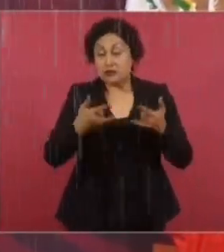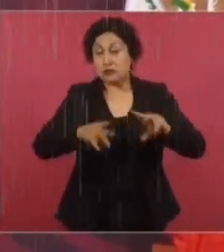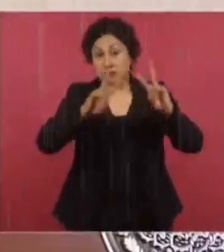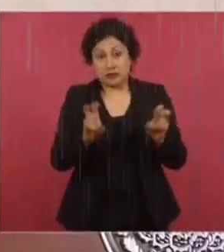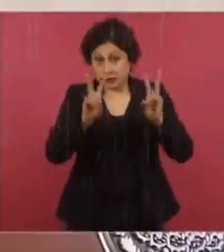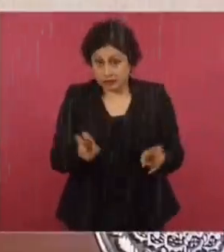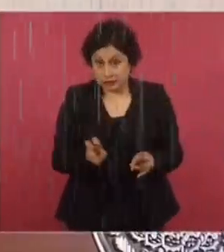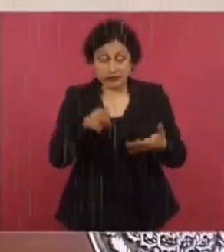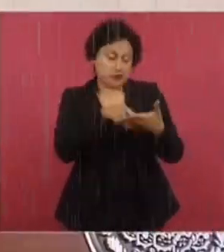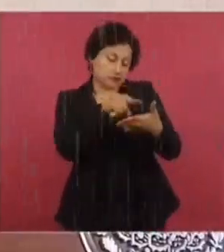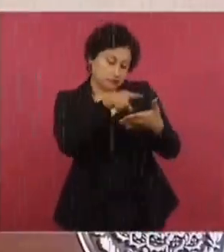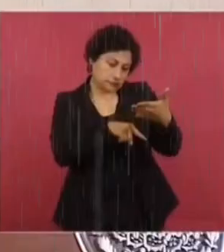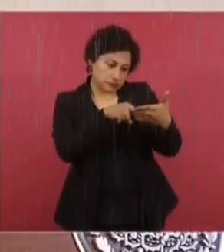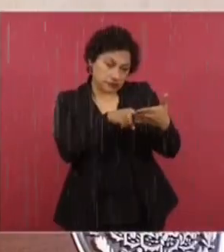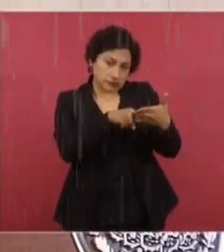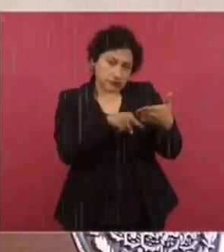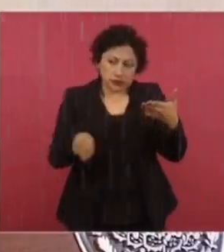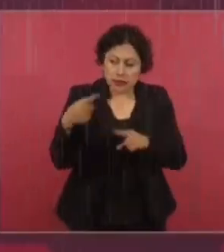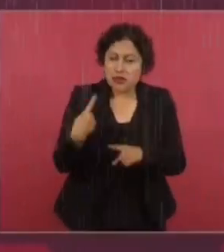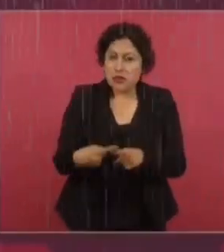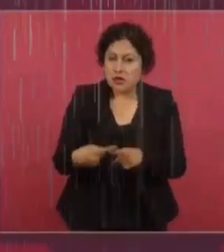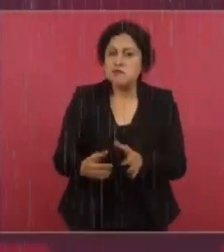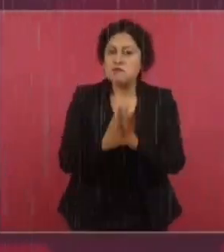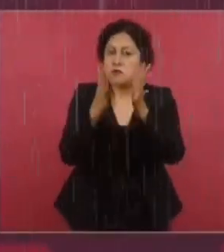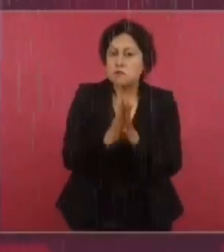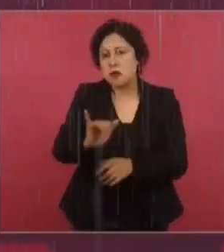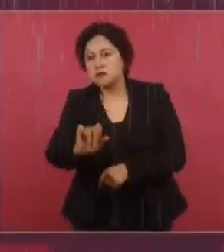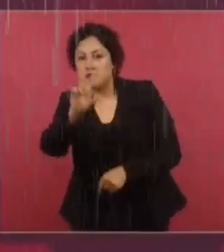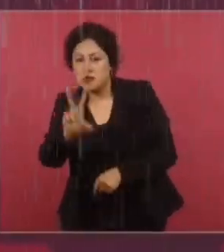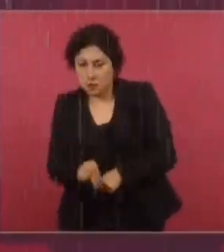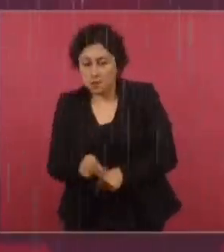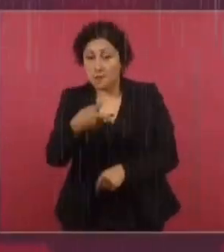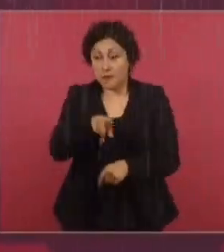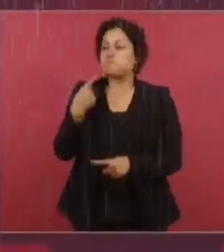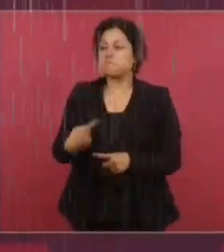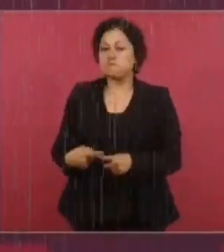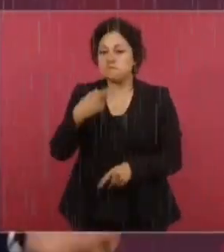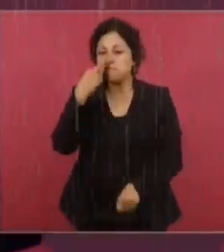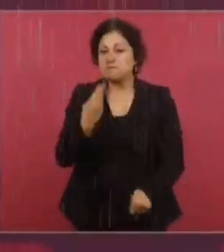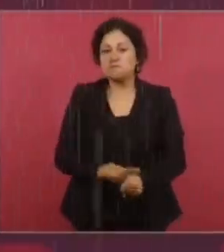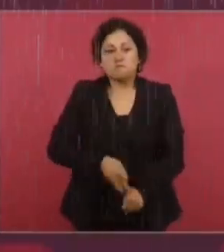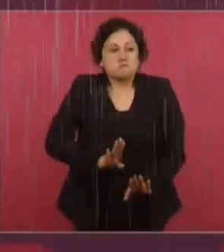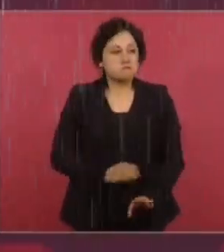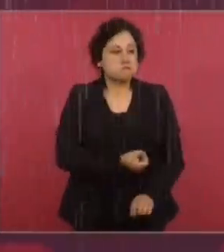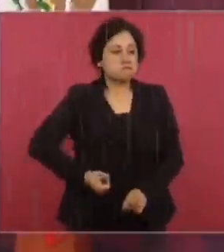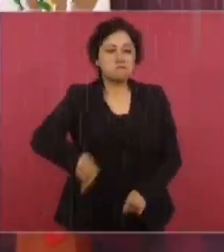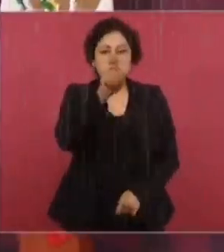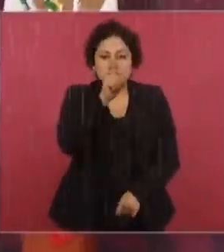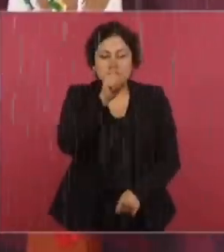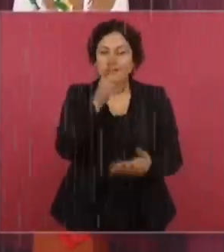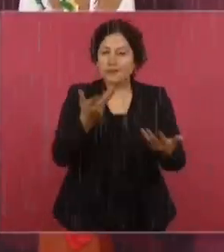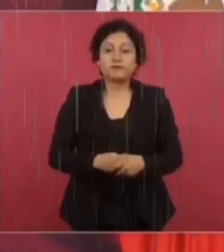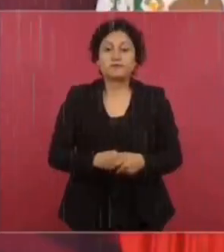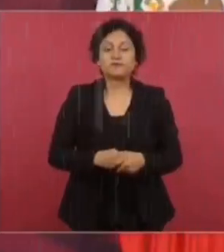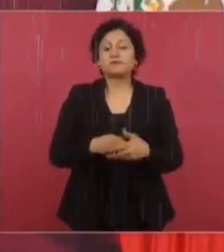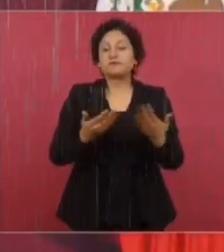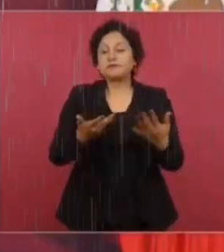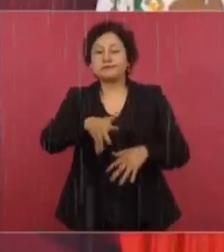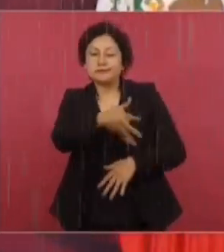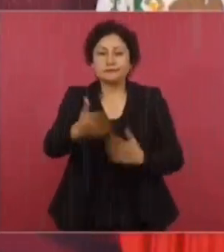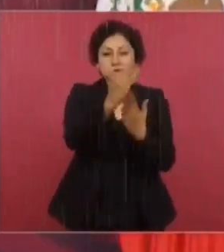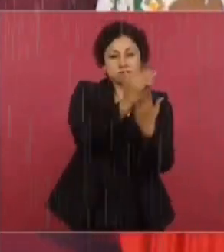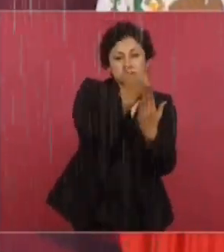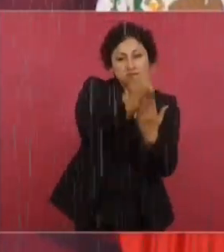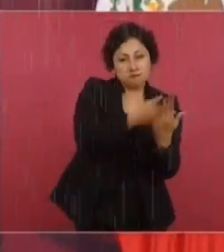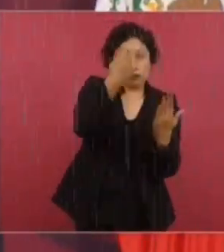que habían participado o no que fueron torturados obtuvieron su libertad entonces Encinas me presenta un primer informe como